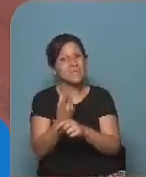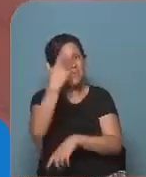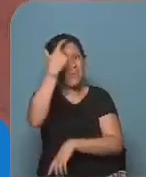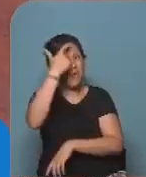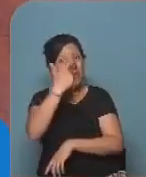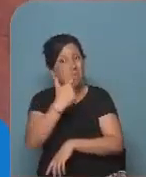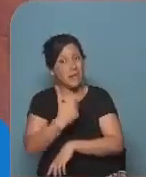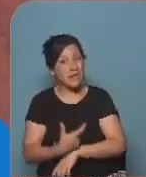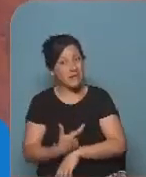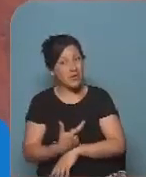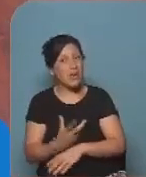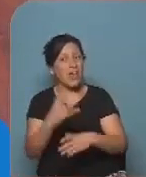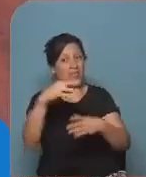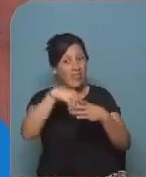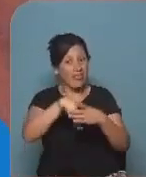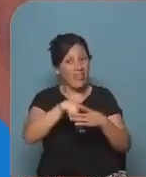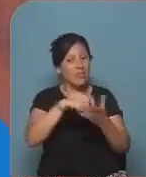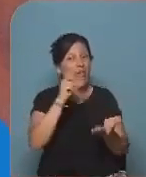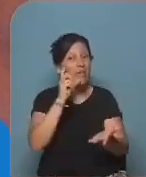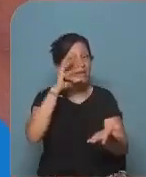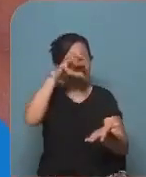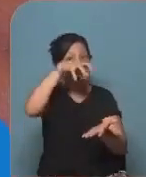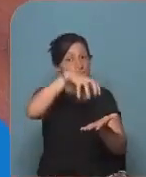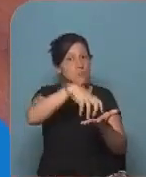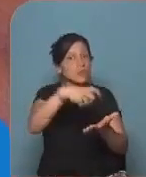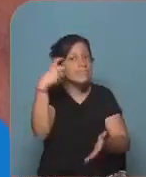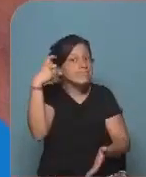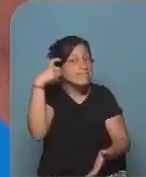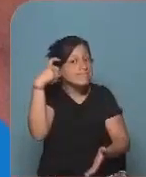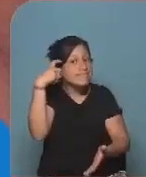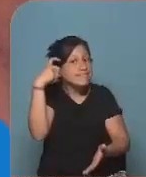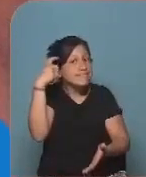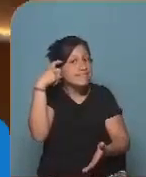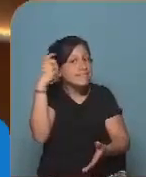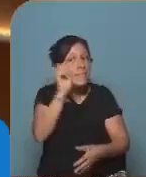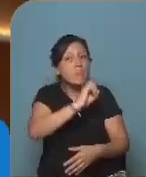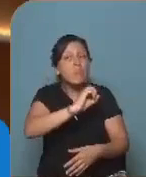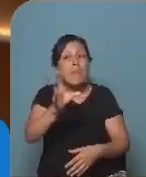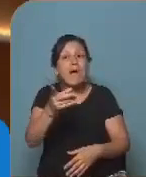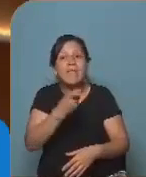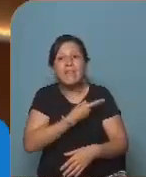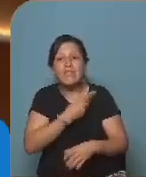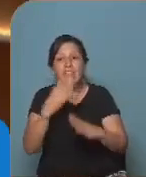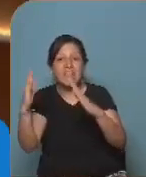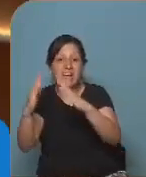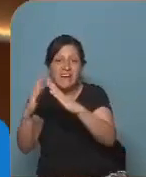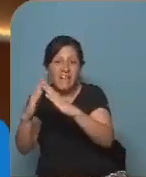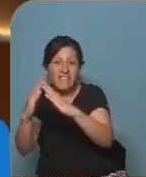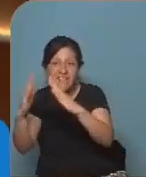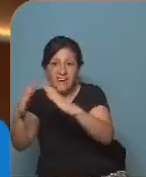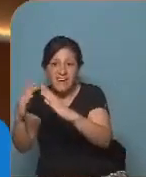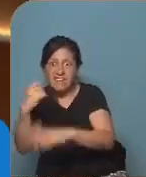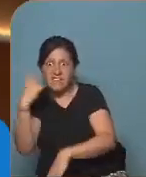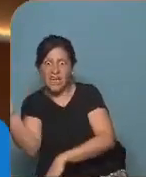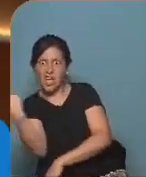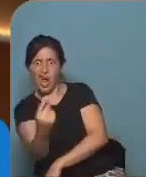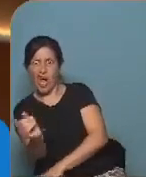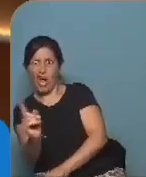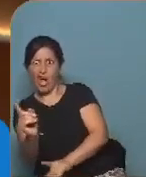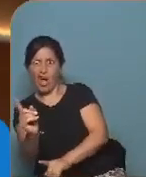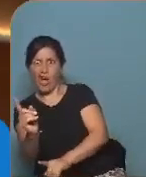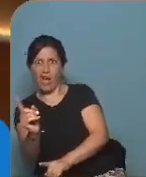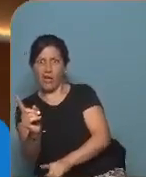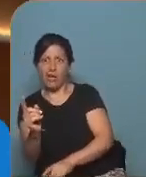voluntad internada en un instituto neuropsiquiátrico, se lo envía a la casa. En la casa no lo quieren recibir. Entonces esa